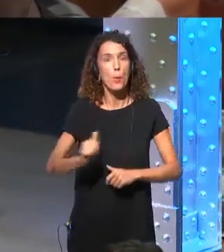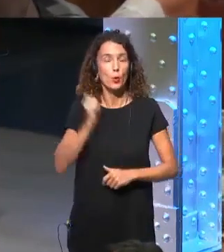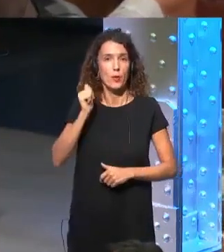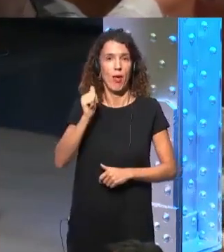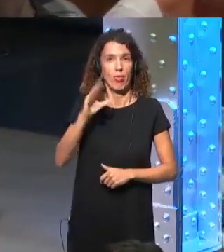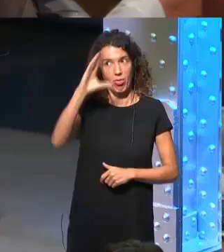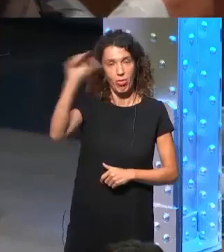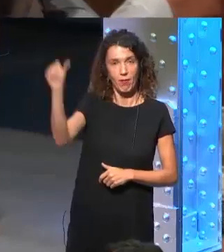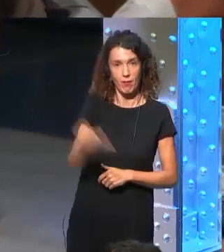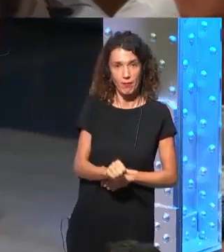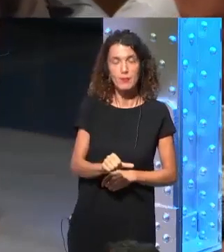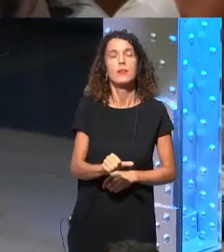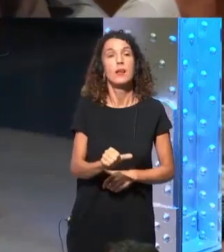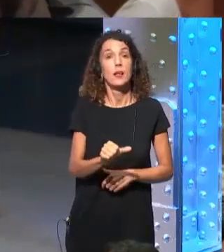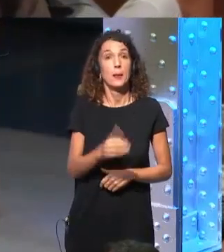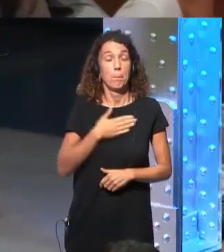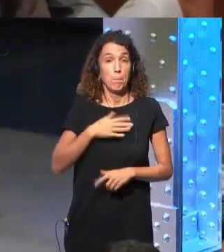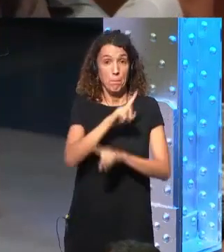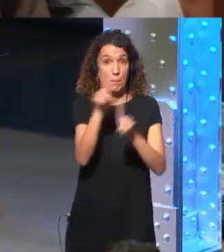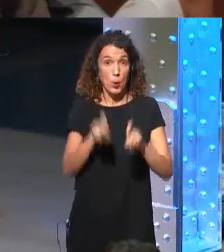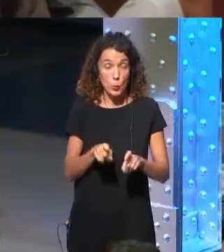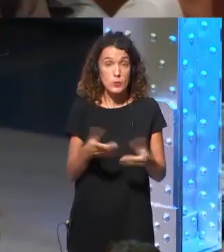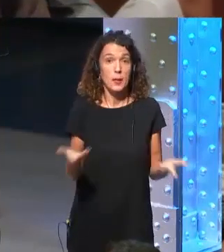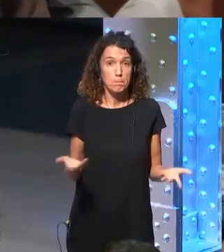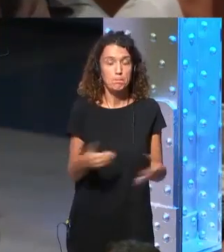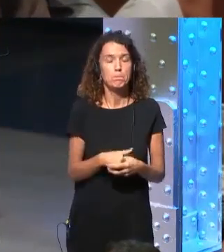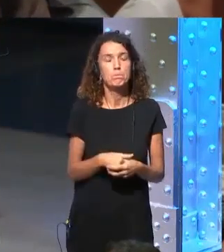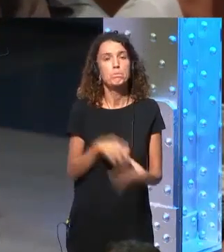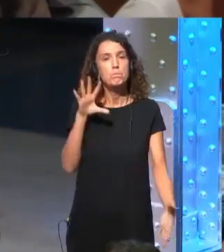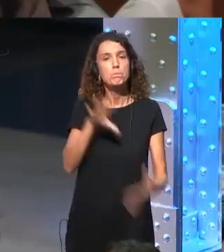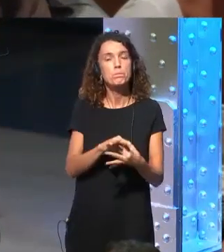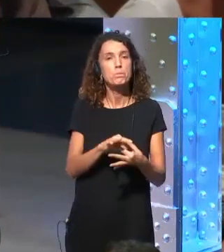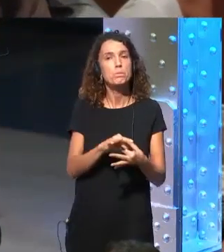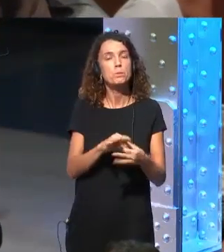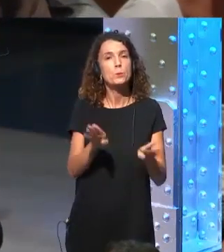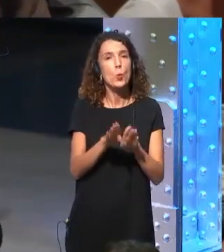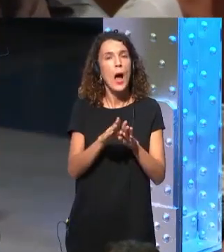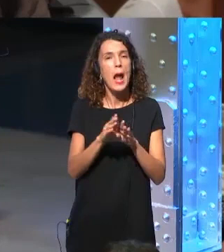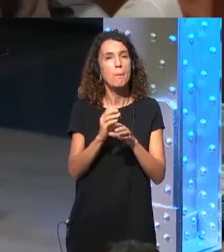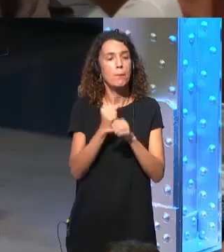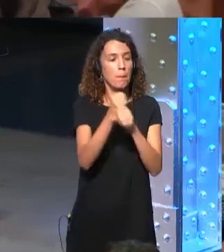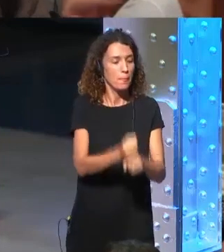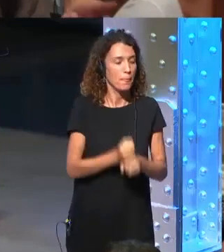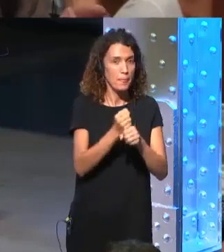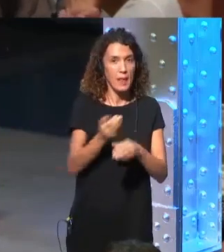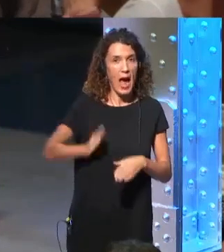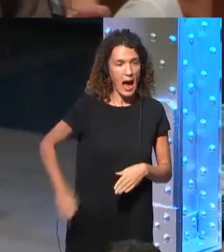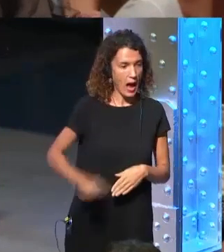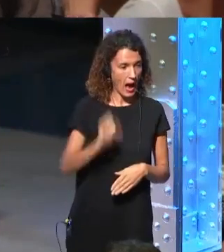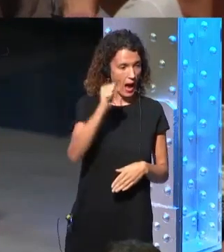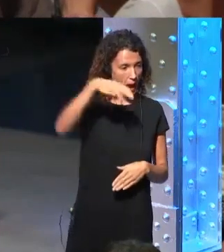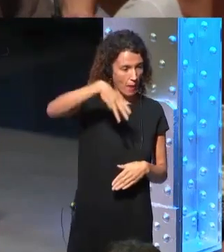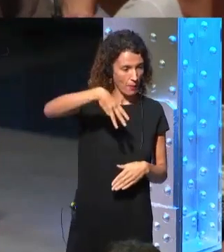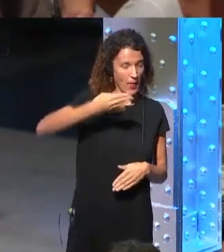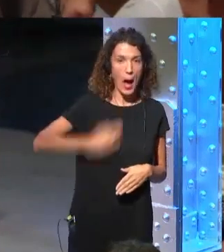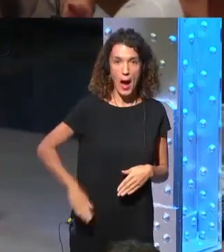de escucharla. Y ahora mi pregunta tiene que ver con las Amazonas. Las Amazonas, tal y